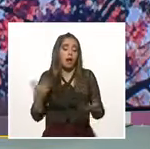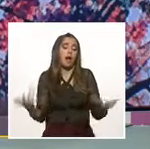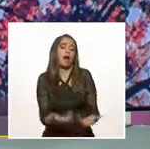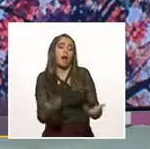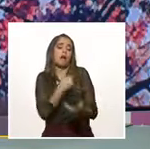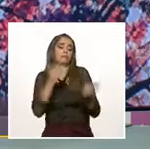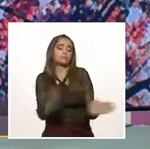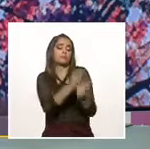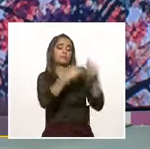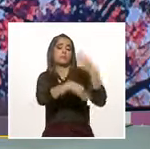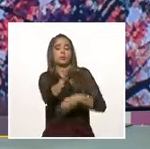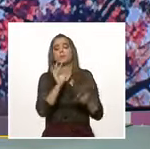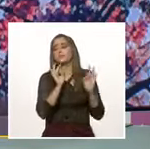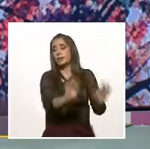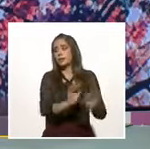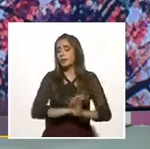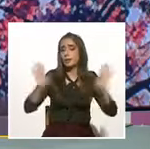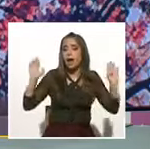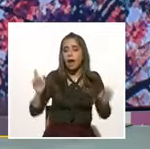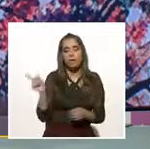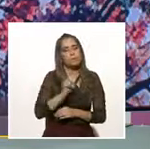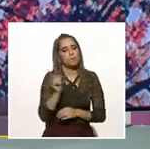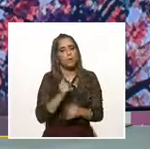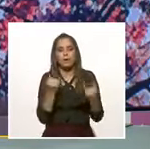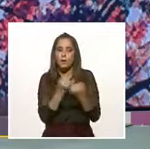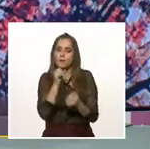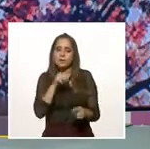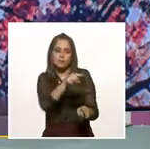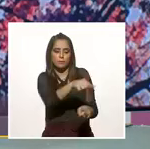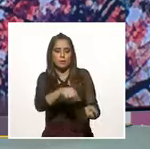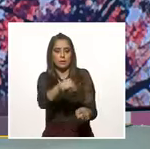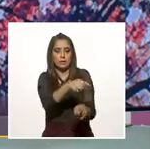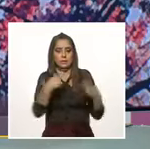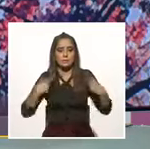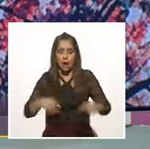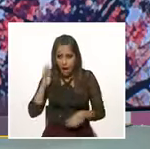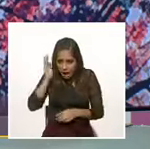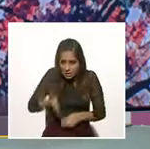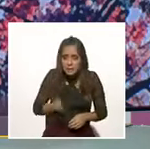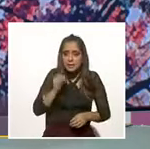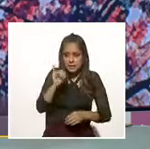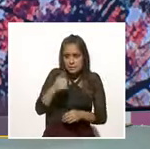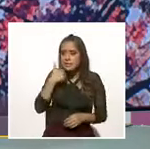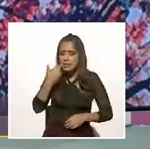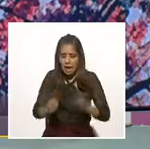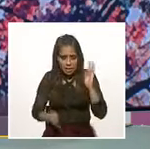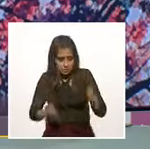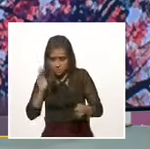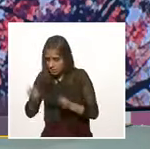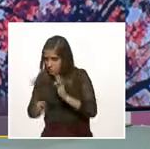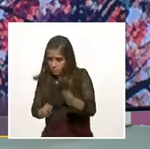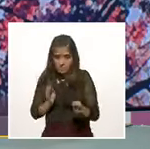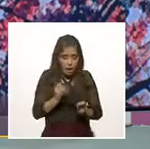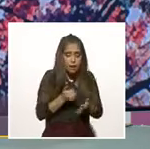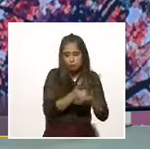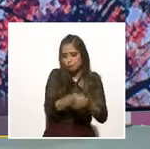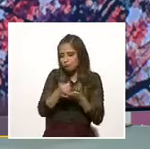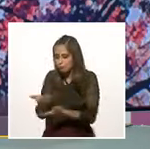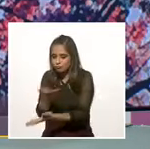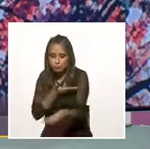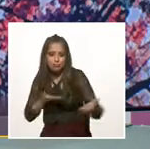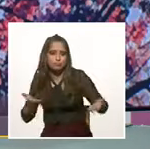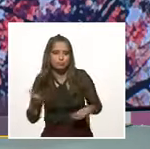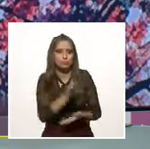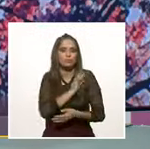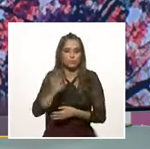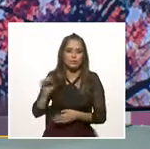¿no? También tiene que estar dispuesta la persona receptora de generar esta resiliencia personal. Uh-huh. Entonces,